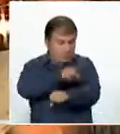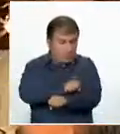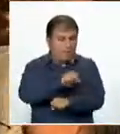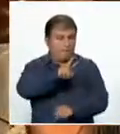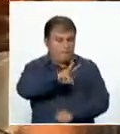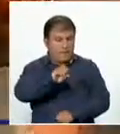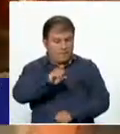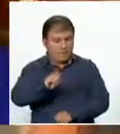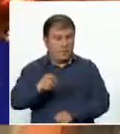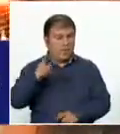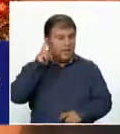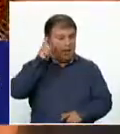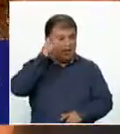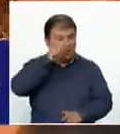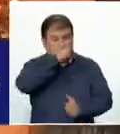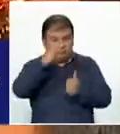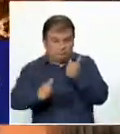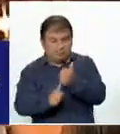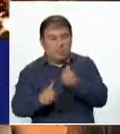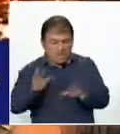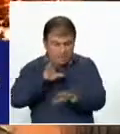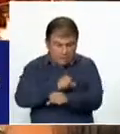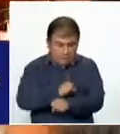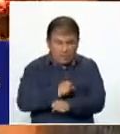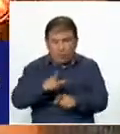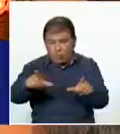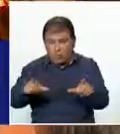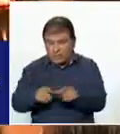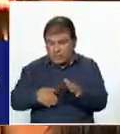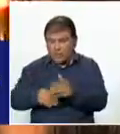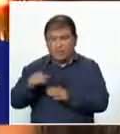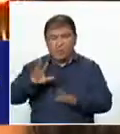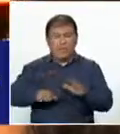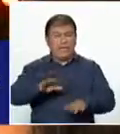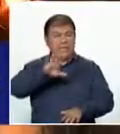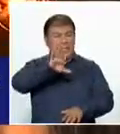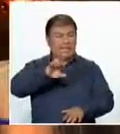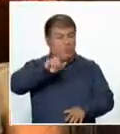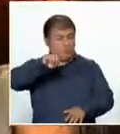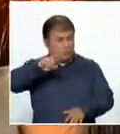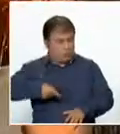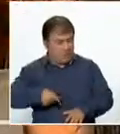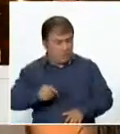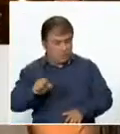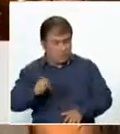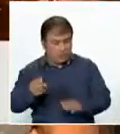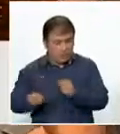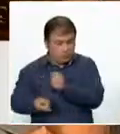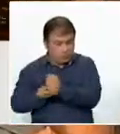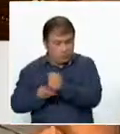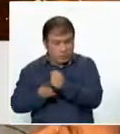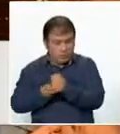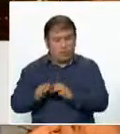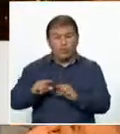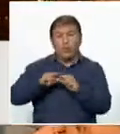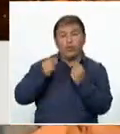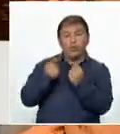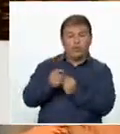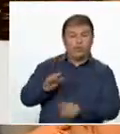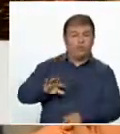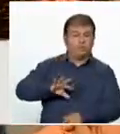están detenidos. En uno de los lugares se ha encontrado aproximadamente $500,000 de soles en efectivo. Es una organización criminal